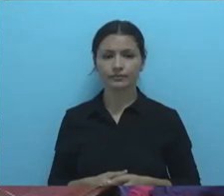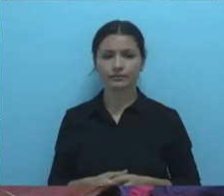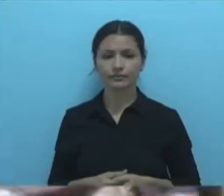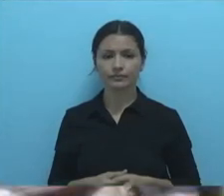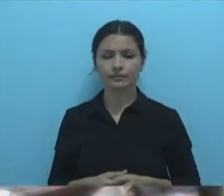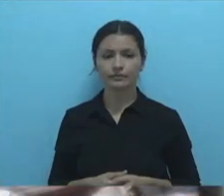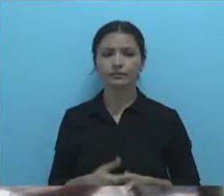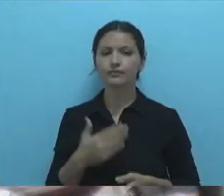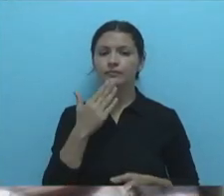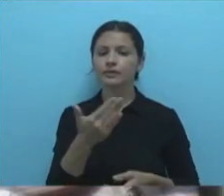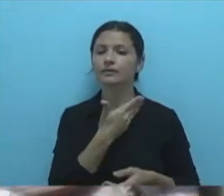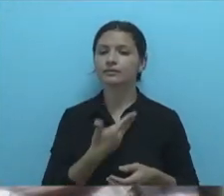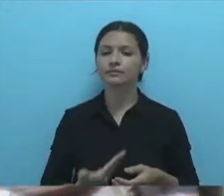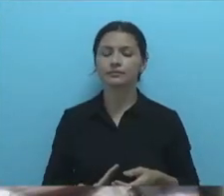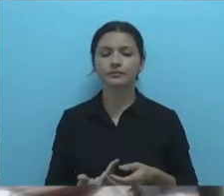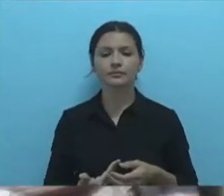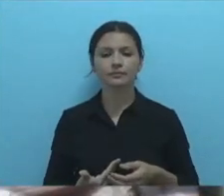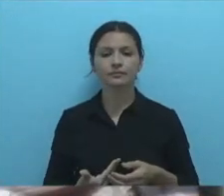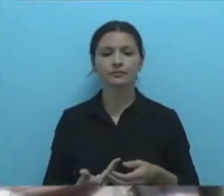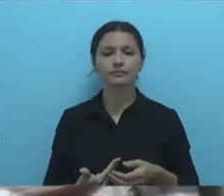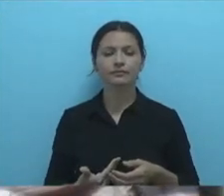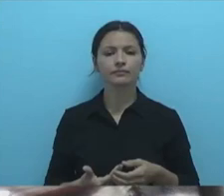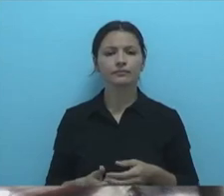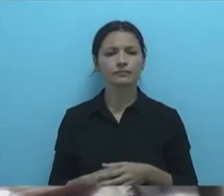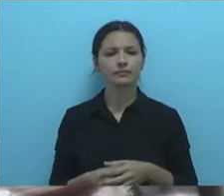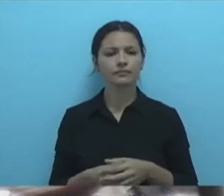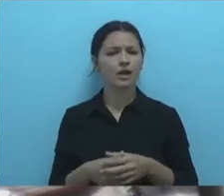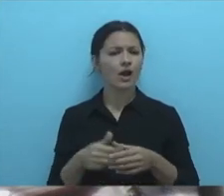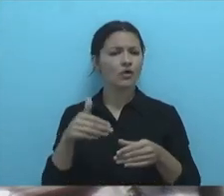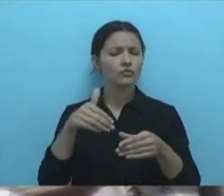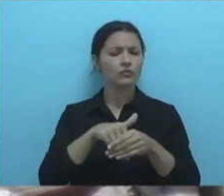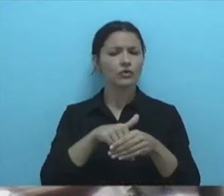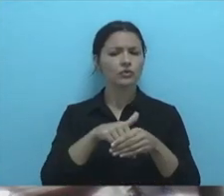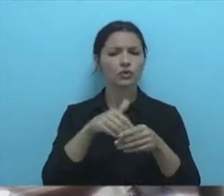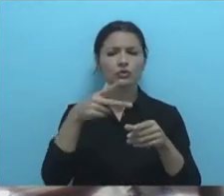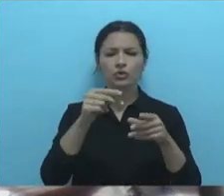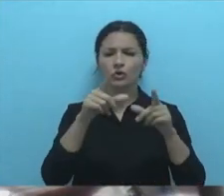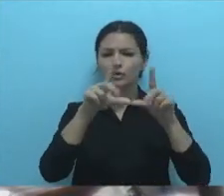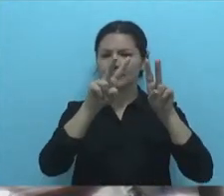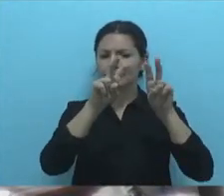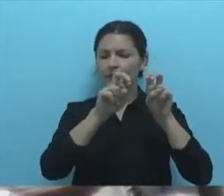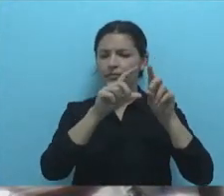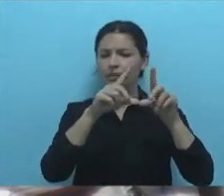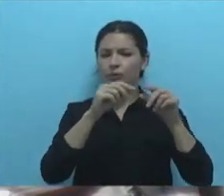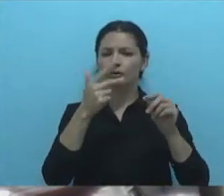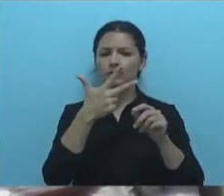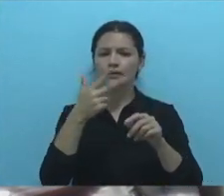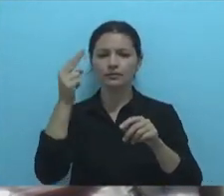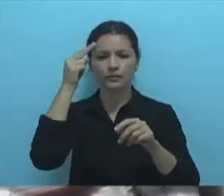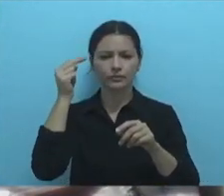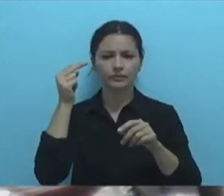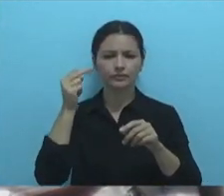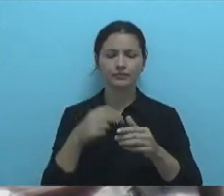Gracias señor presidente es para dejar asentado no acompañamiento al asunto 39 Gracias